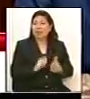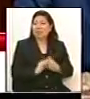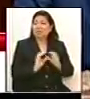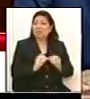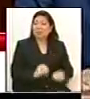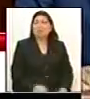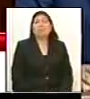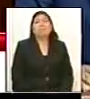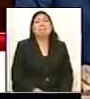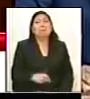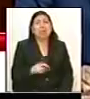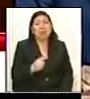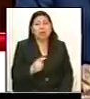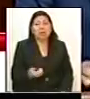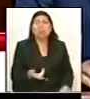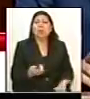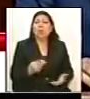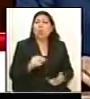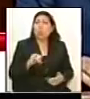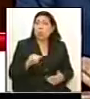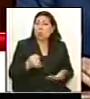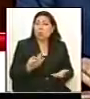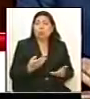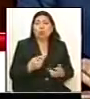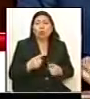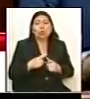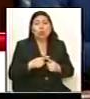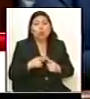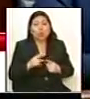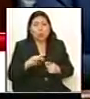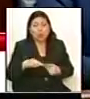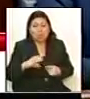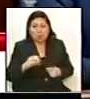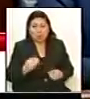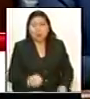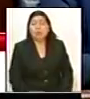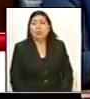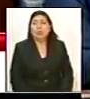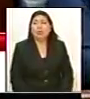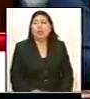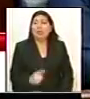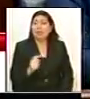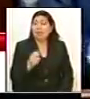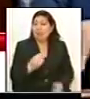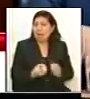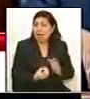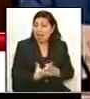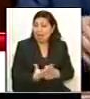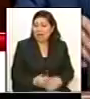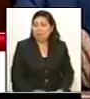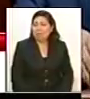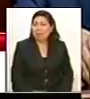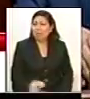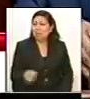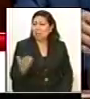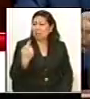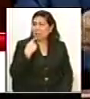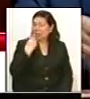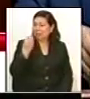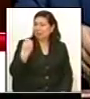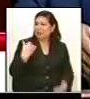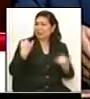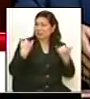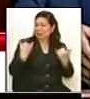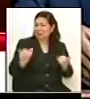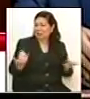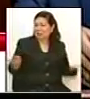Quellaveco, Pampa del Pongo, Mina Justa, Toromocho, Marcona, Tía María en Arequipa. Y no nos van a decir ahora